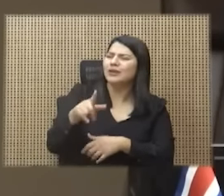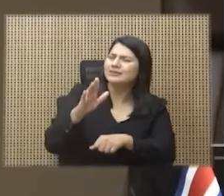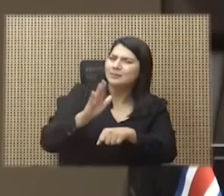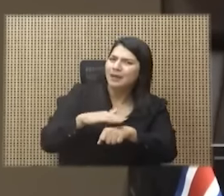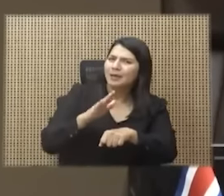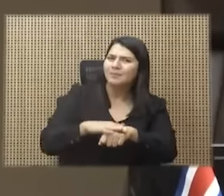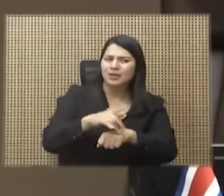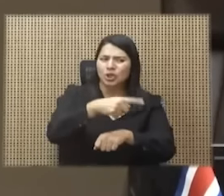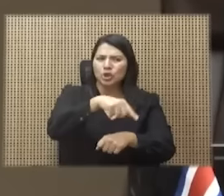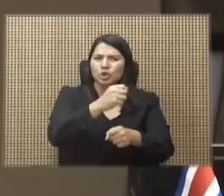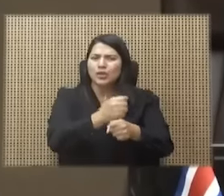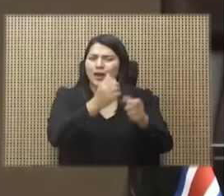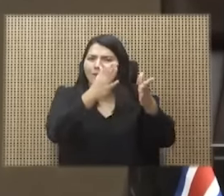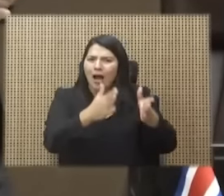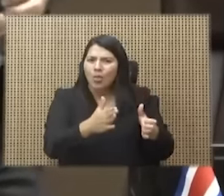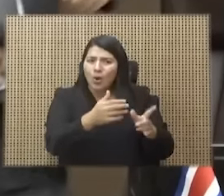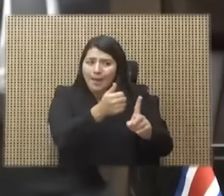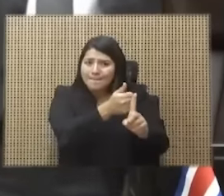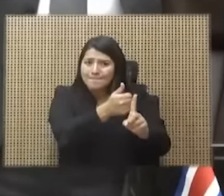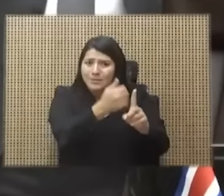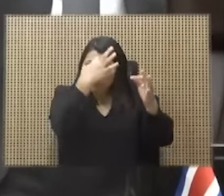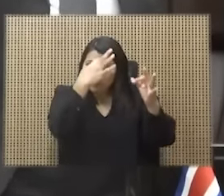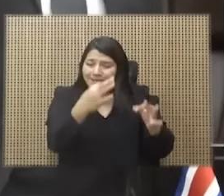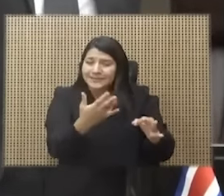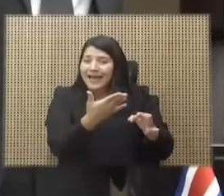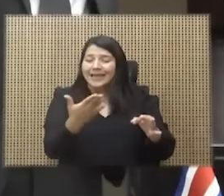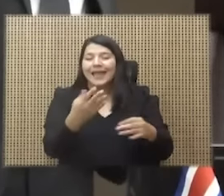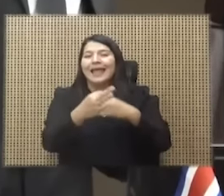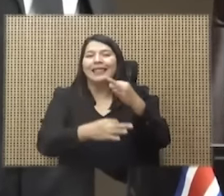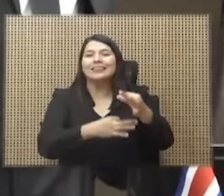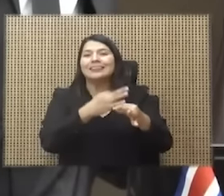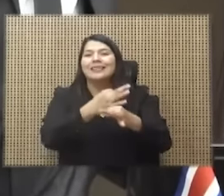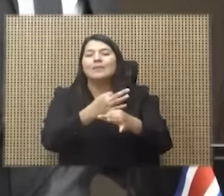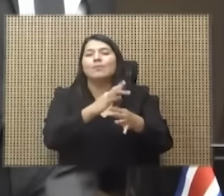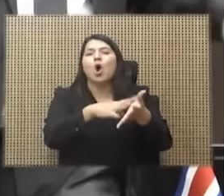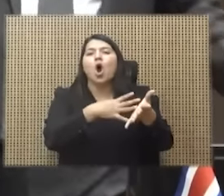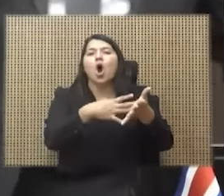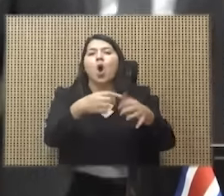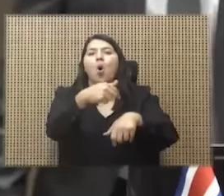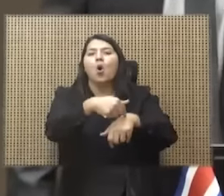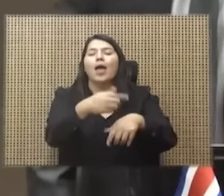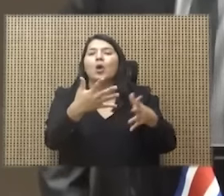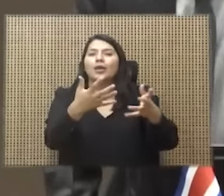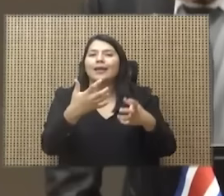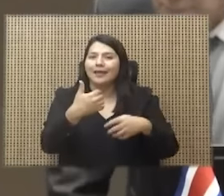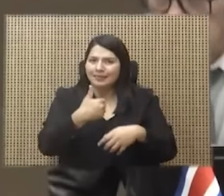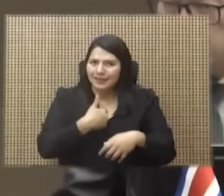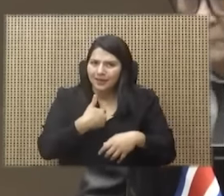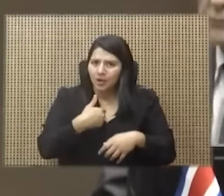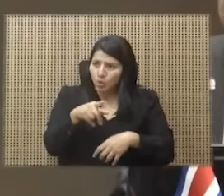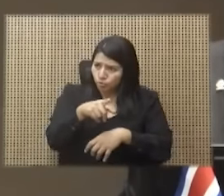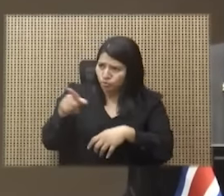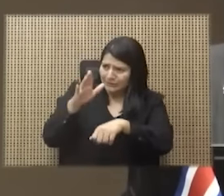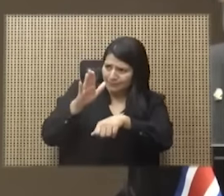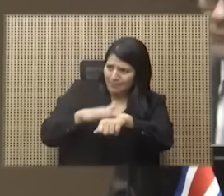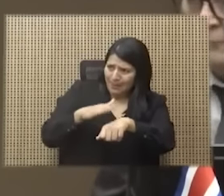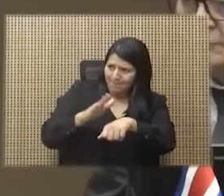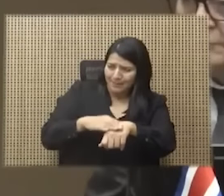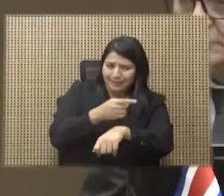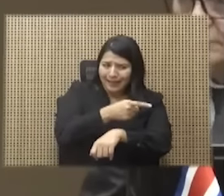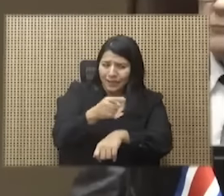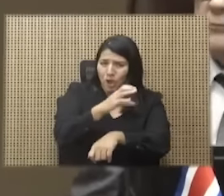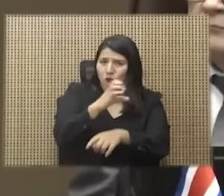decida en qué tipo de jornada quiere trabajar. Permítanle a los costarricenses tener una opción más para